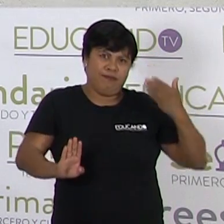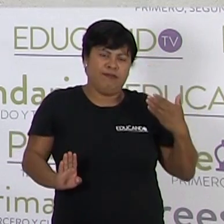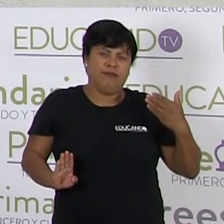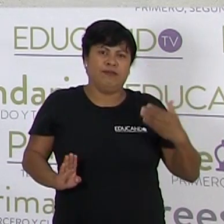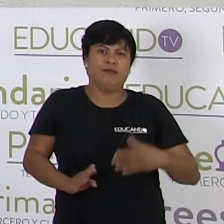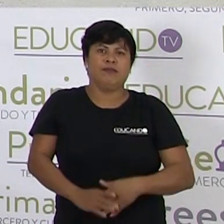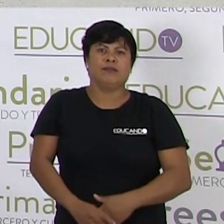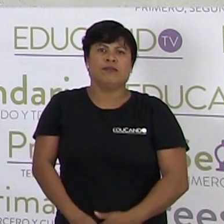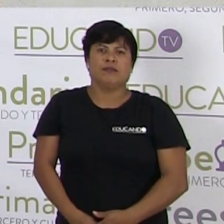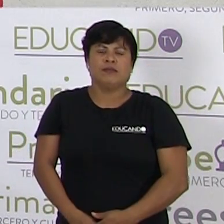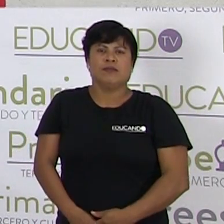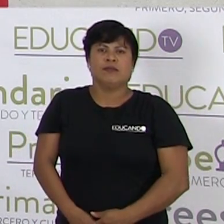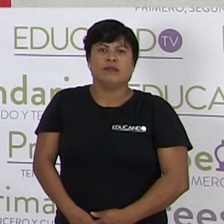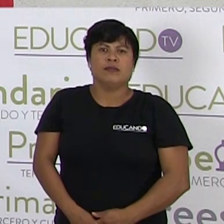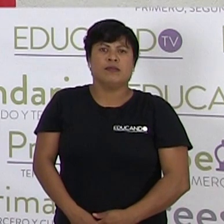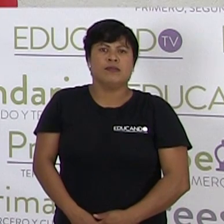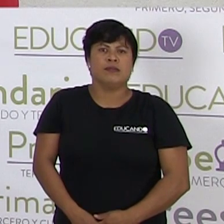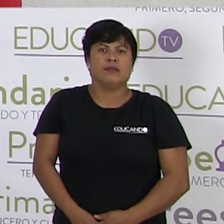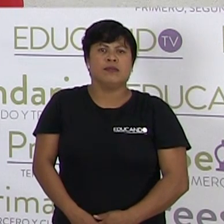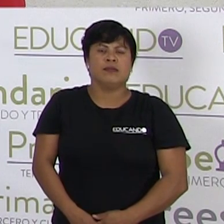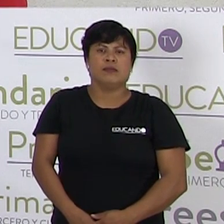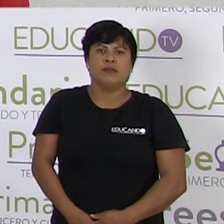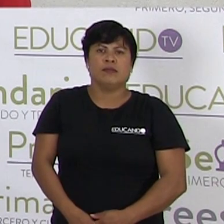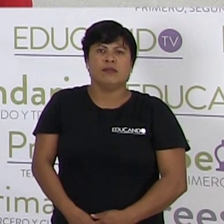mis padres.